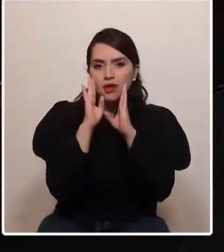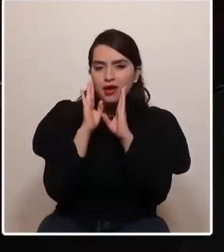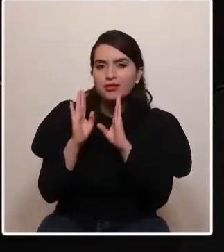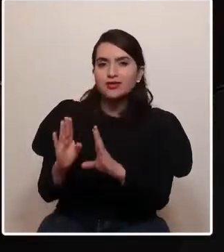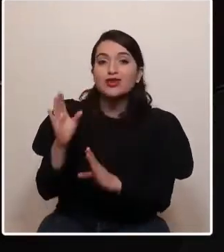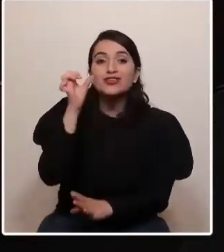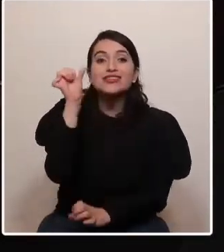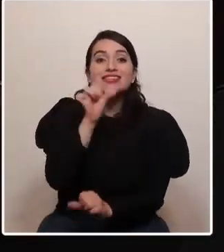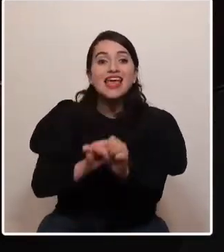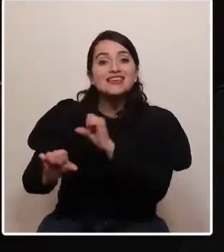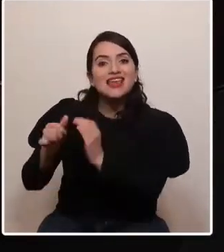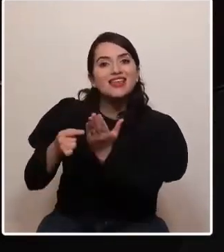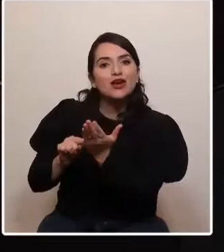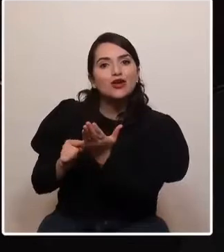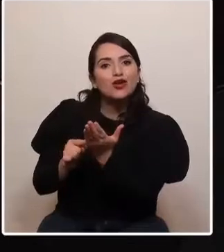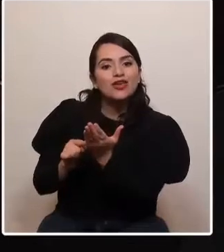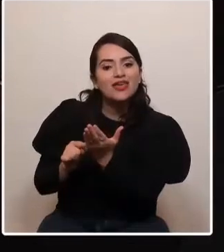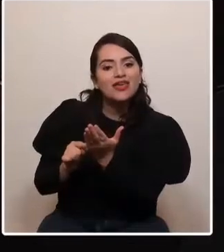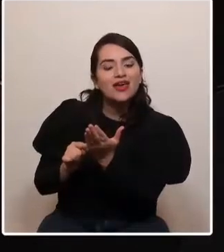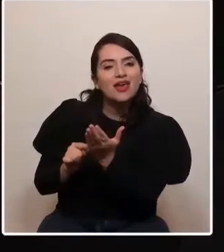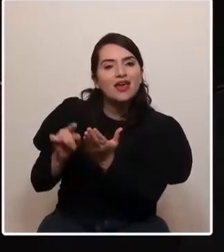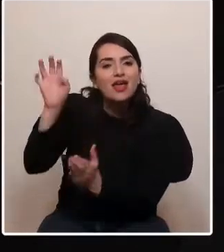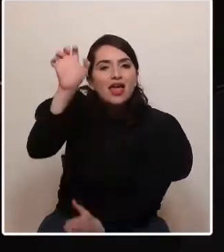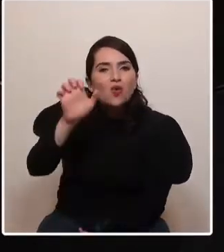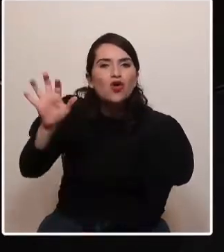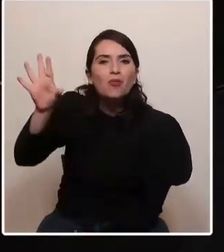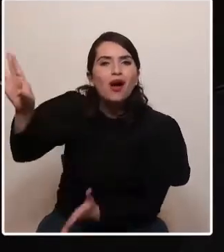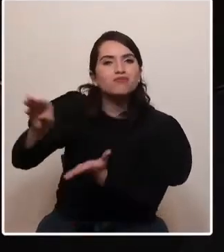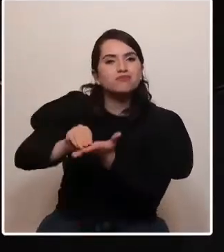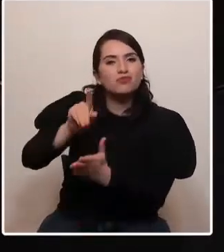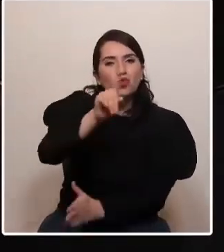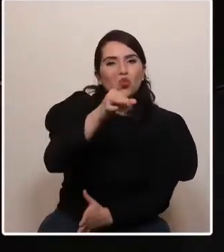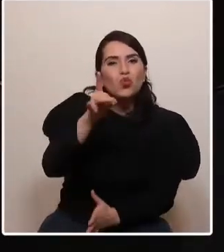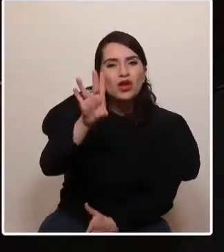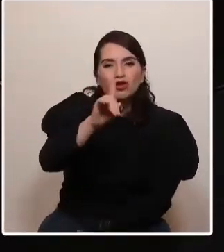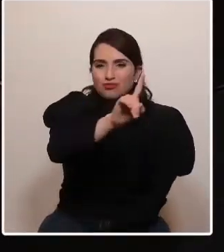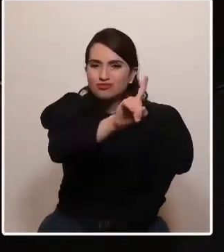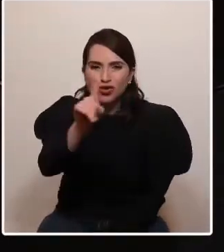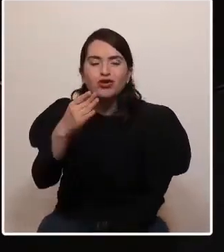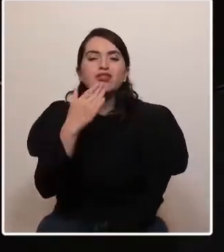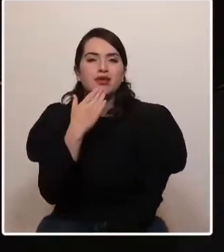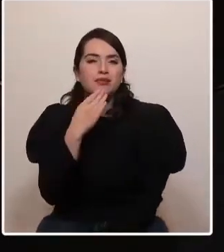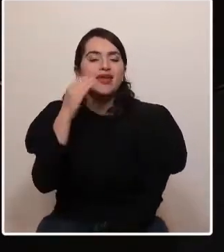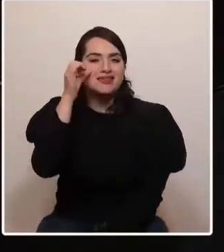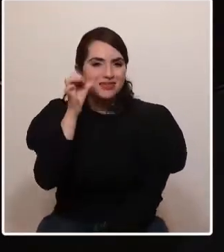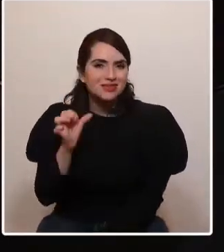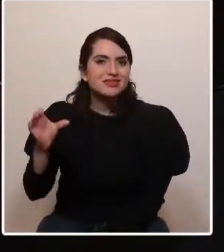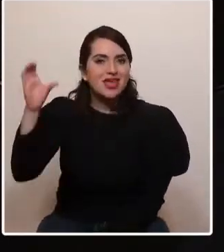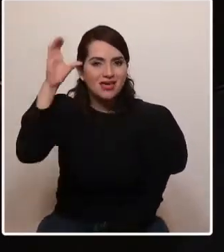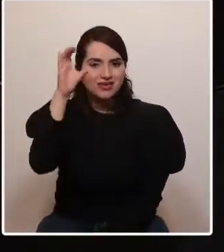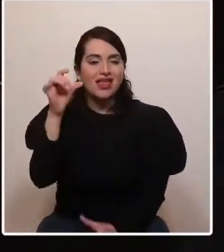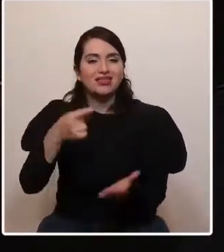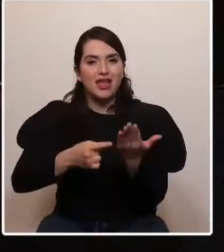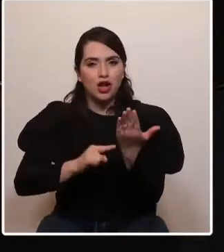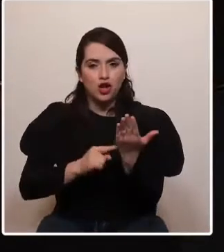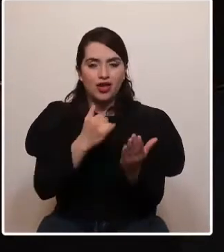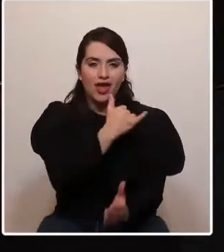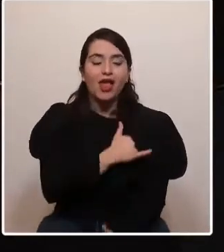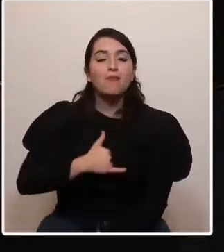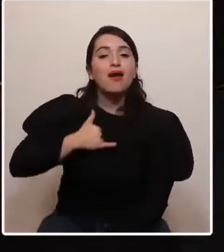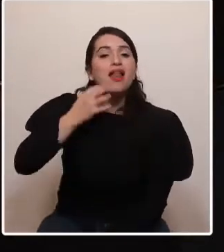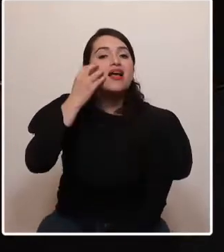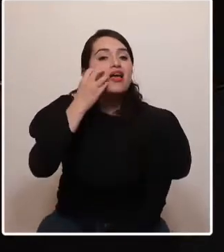ciencias y tecnologías del canon eurocéntrico, sino también las ciencias y tecnologías aymaras, quechuas,